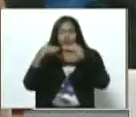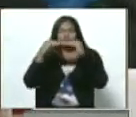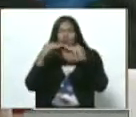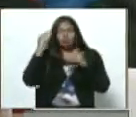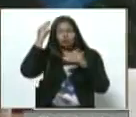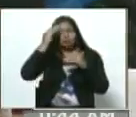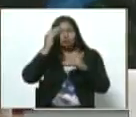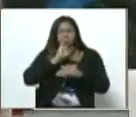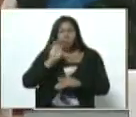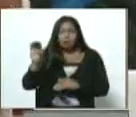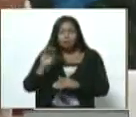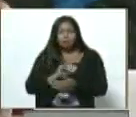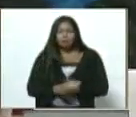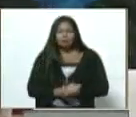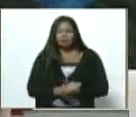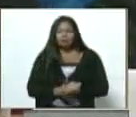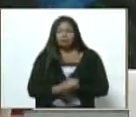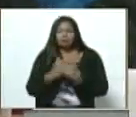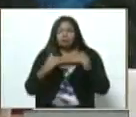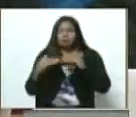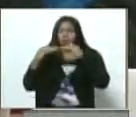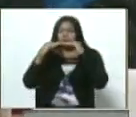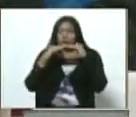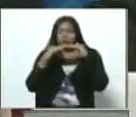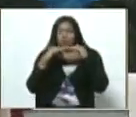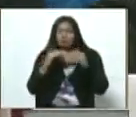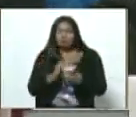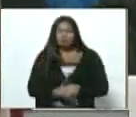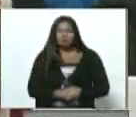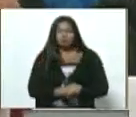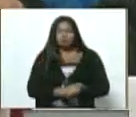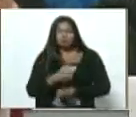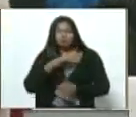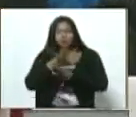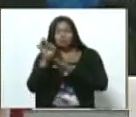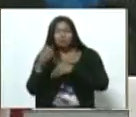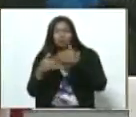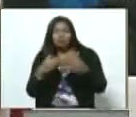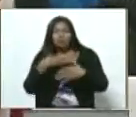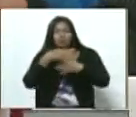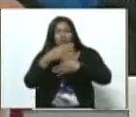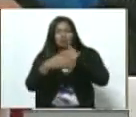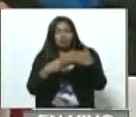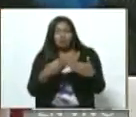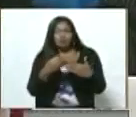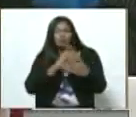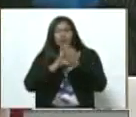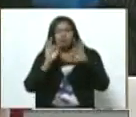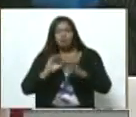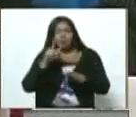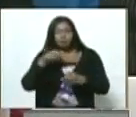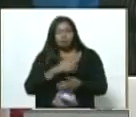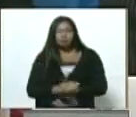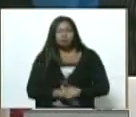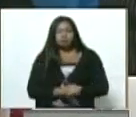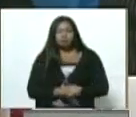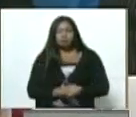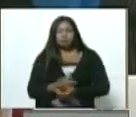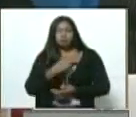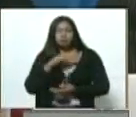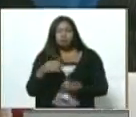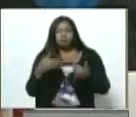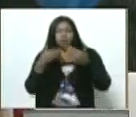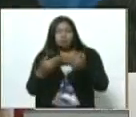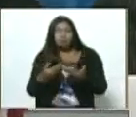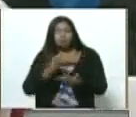por el país, por unanimidad. Dejamos a un lado nuestros intereses particulares y partidistas para tener que darle